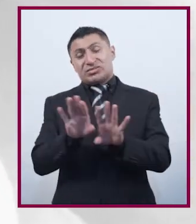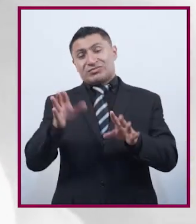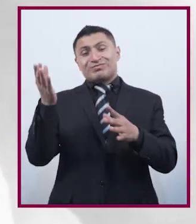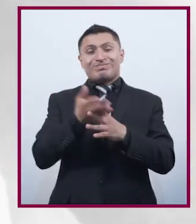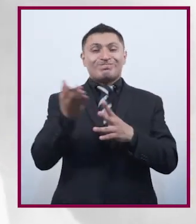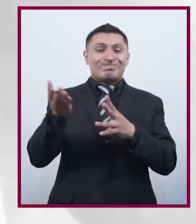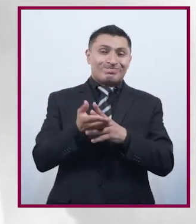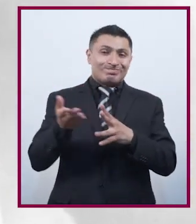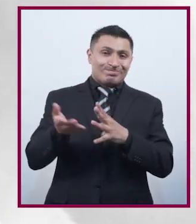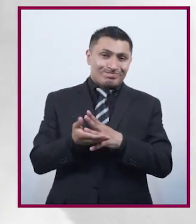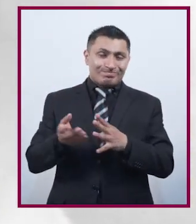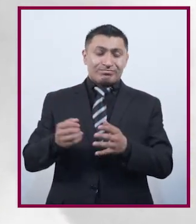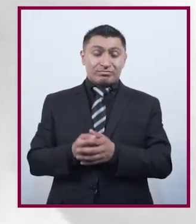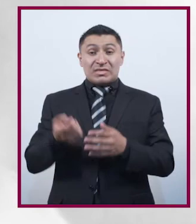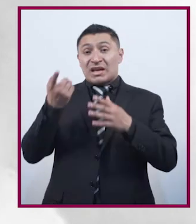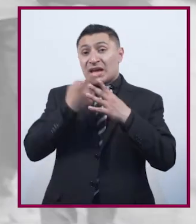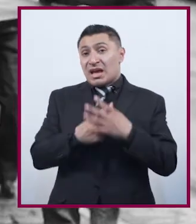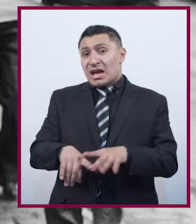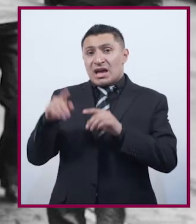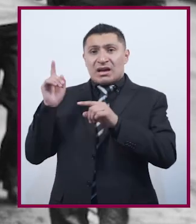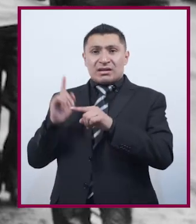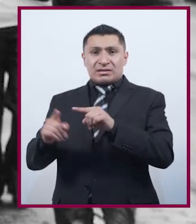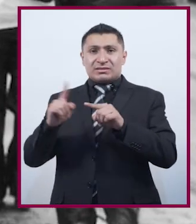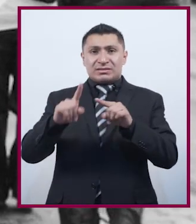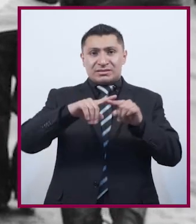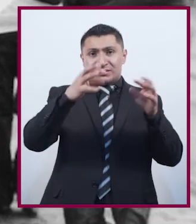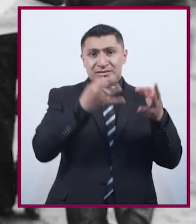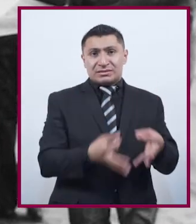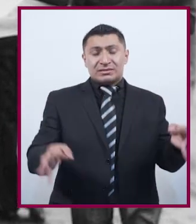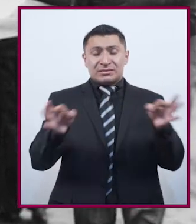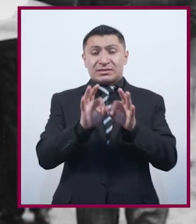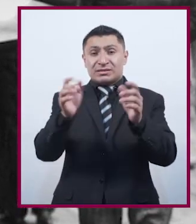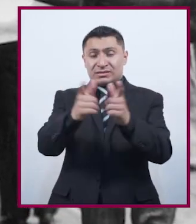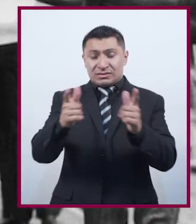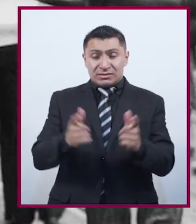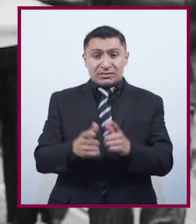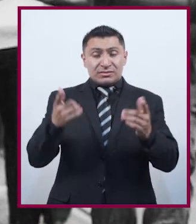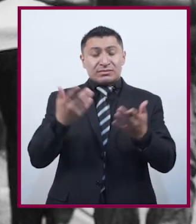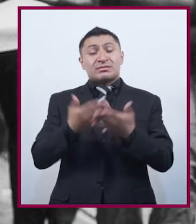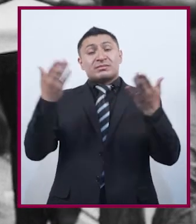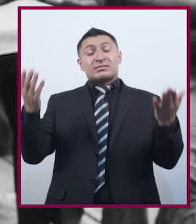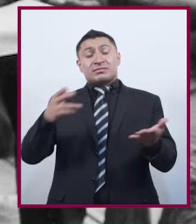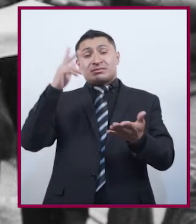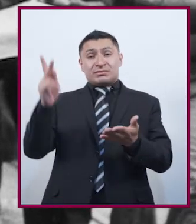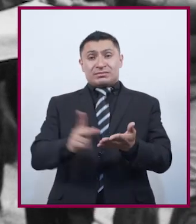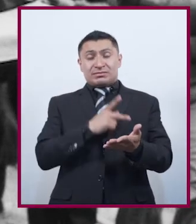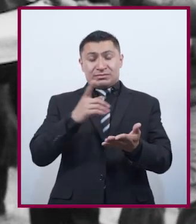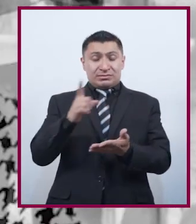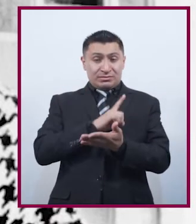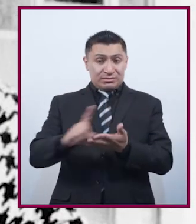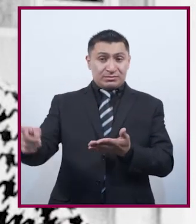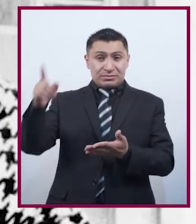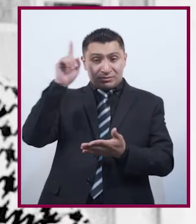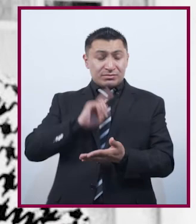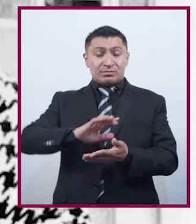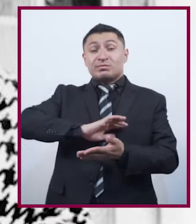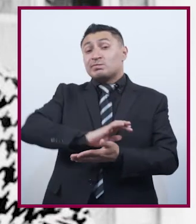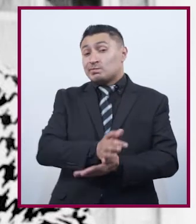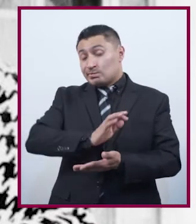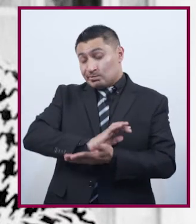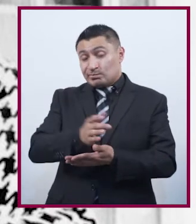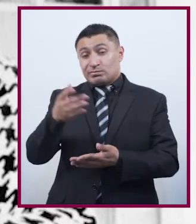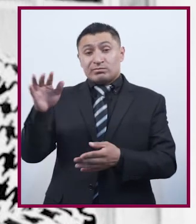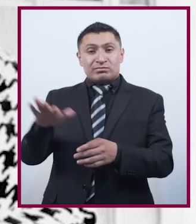creó varias fracciones. Surgieron varios e importantes grupos que ahora buscaban reivindicar los derechos de las